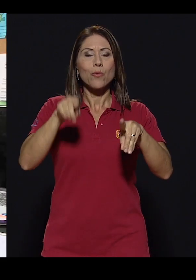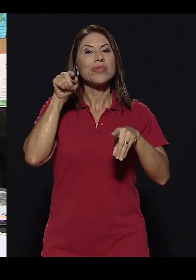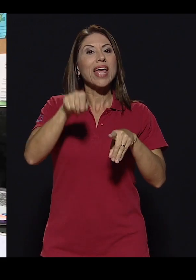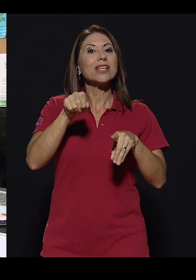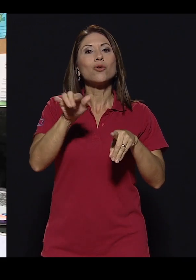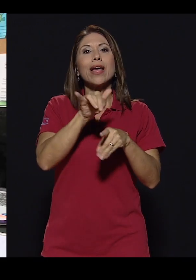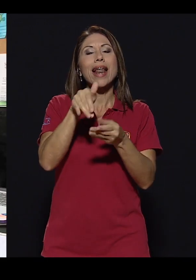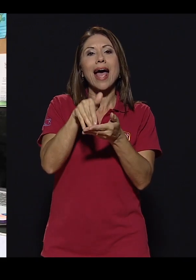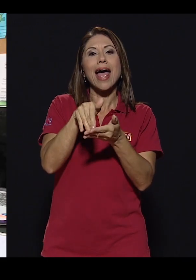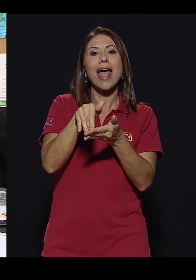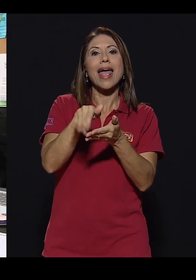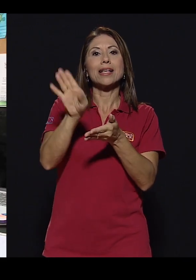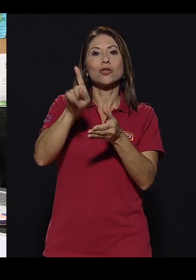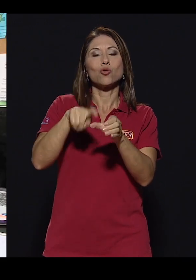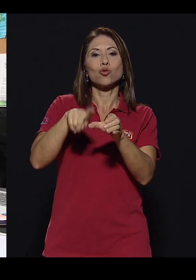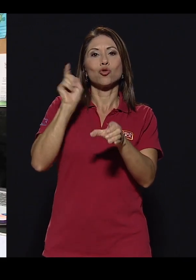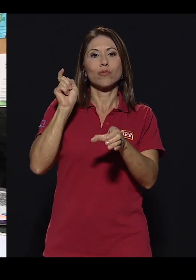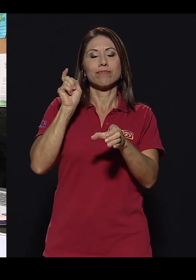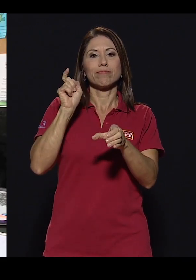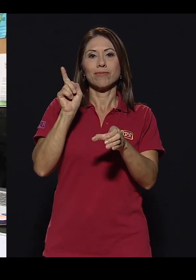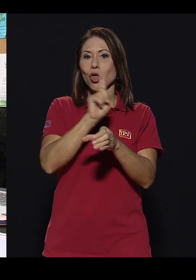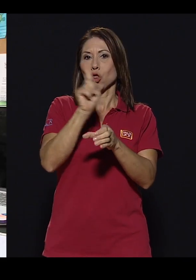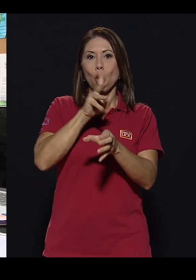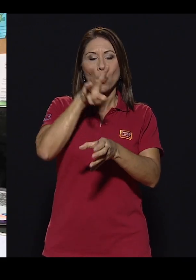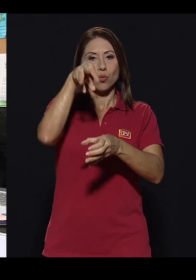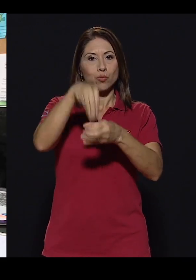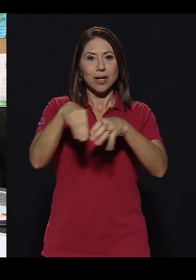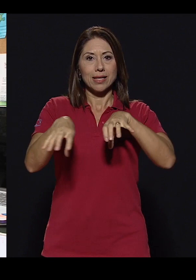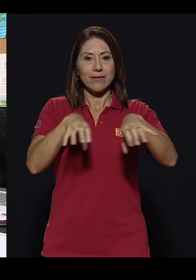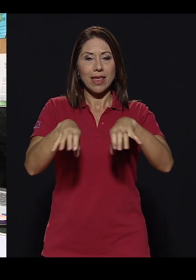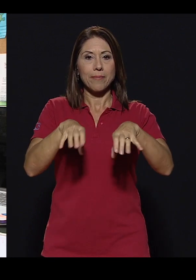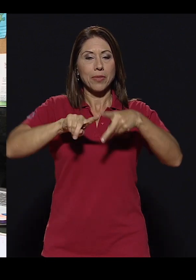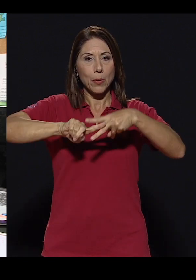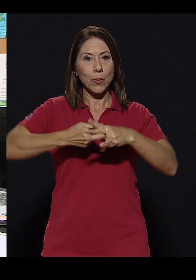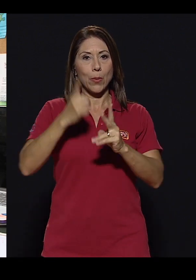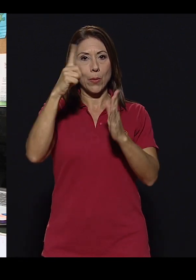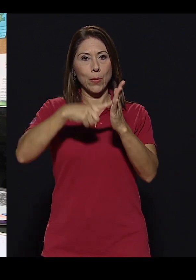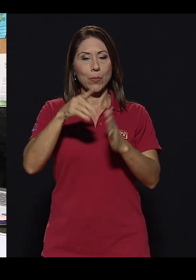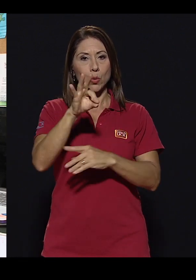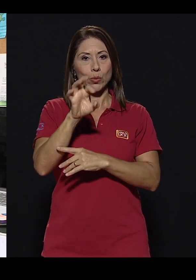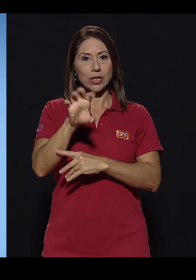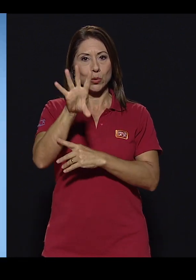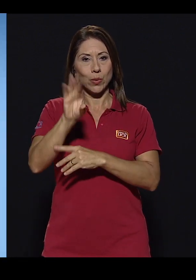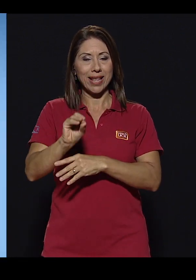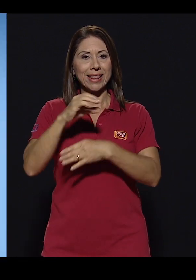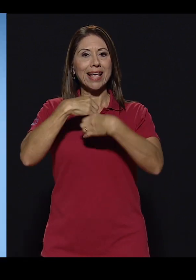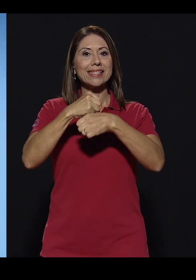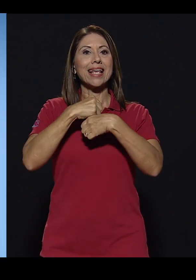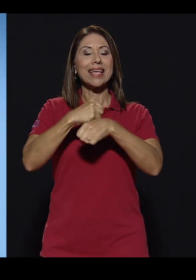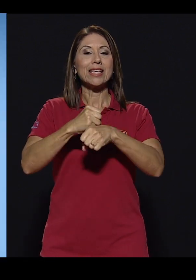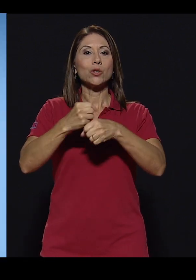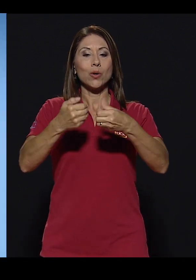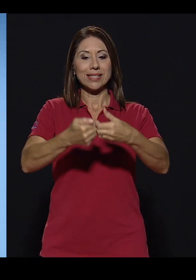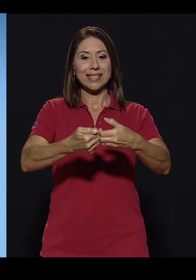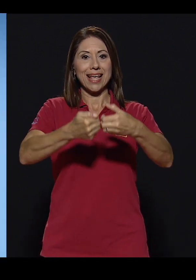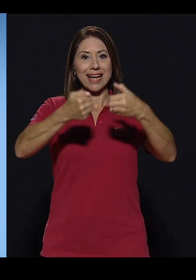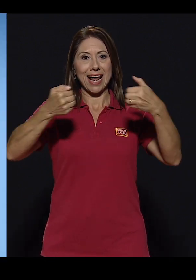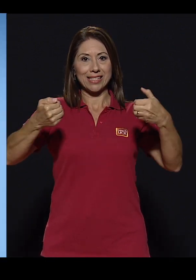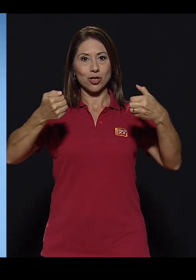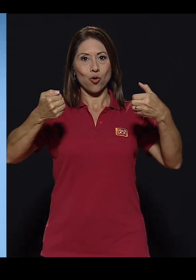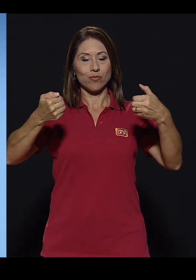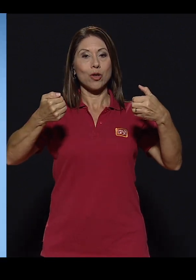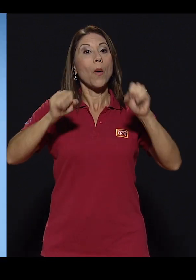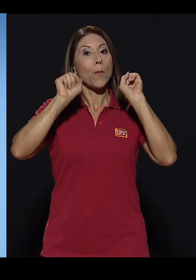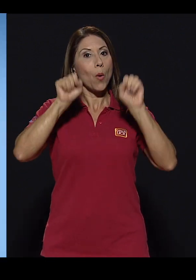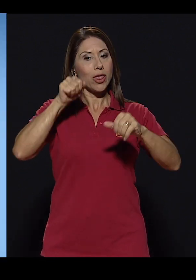eso era exclusión estaban excluidos de esta actividad a partir de 1940 se hizo la segregación o sea